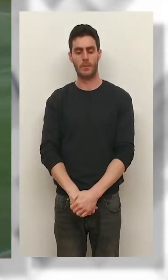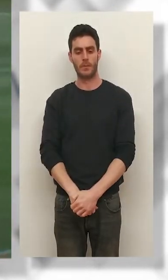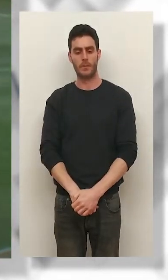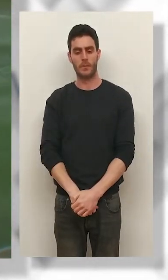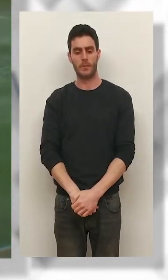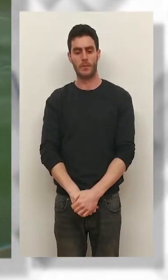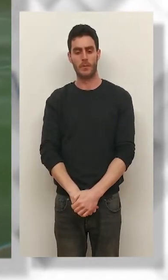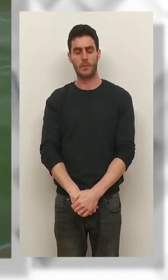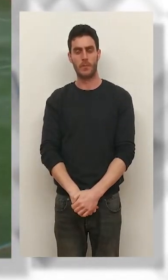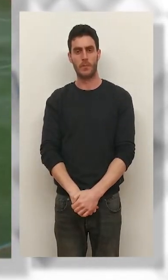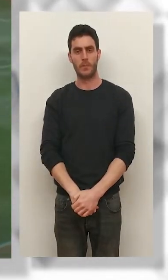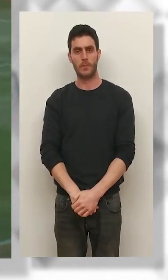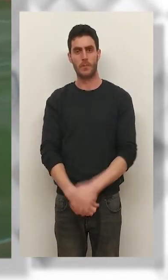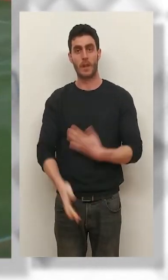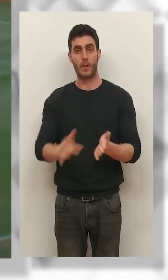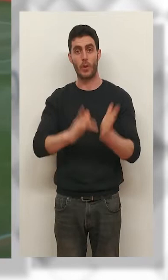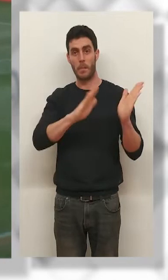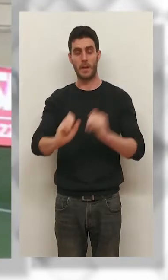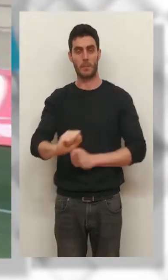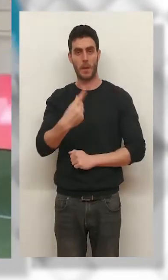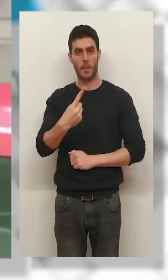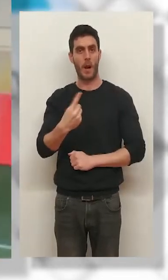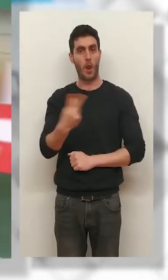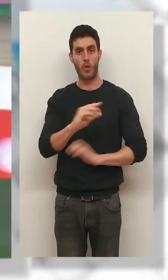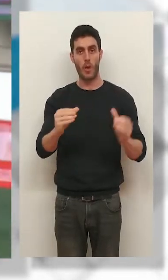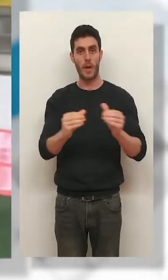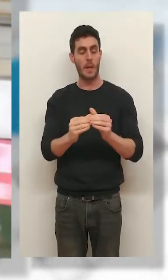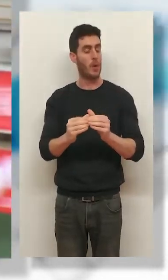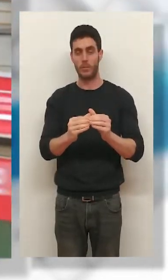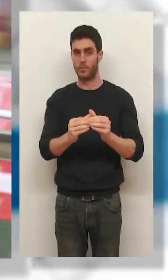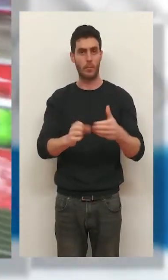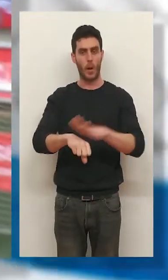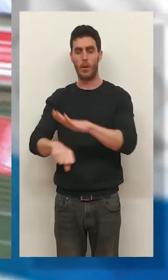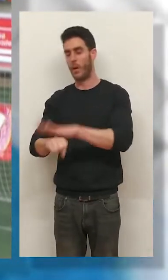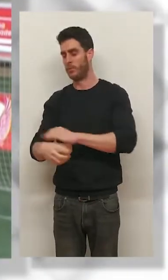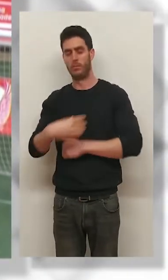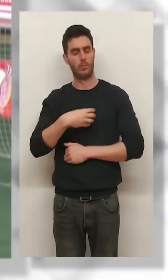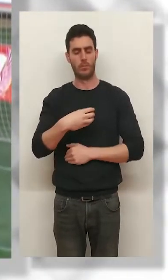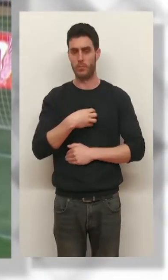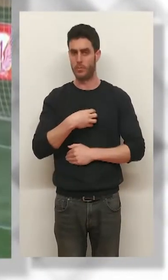Durante la primera parte, ninguno de los dos equipos consiguió ver puerta. Lo intentó desde la esquina Cubero.